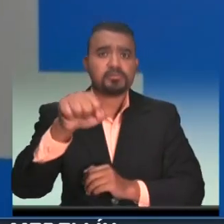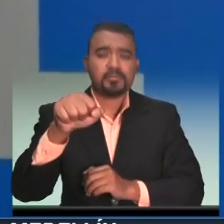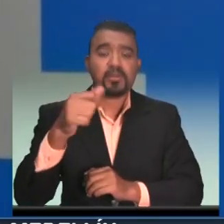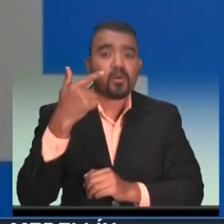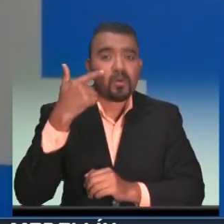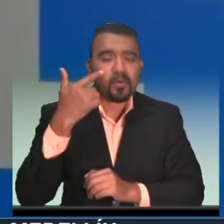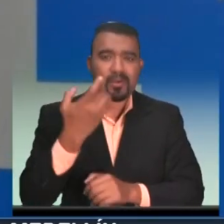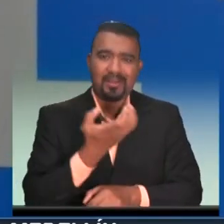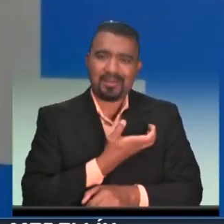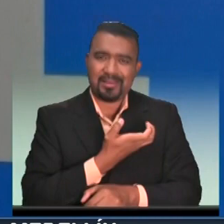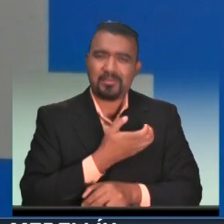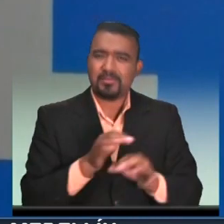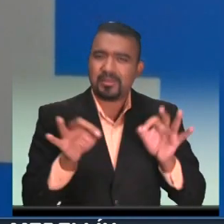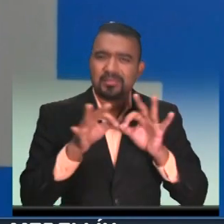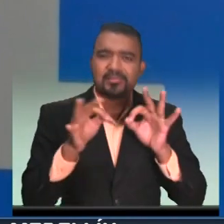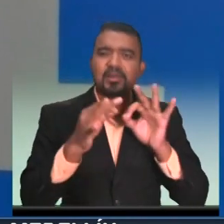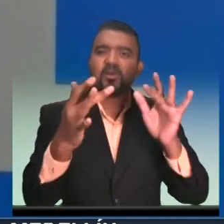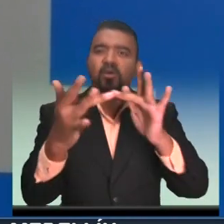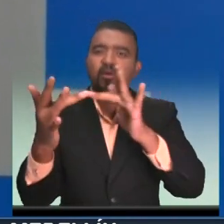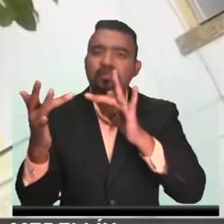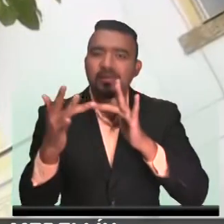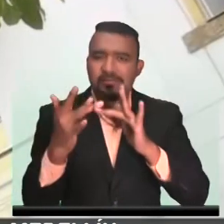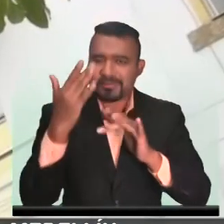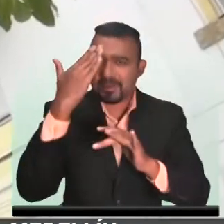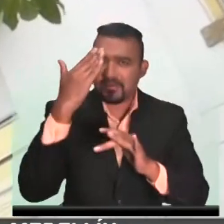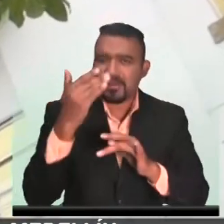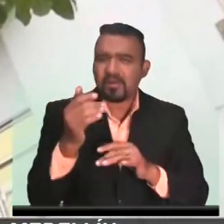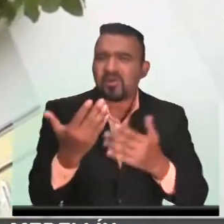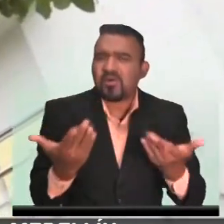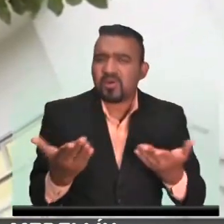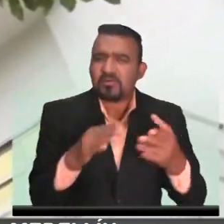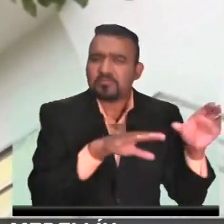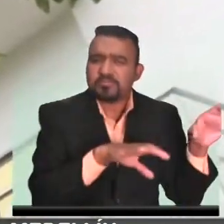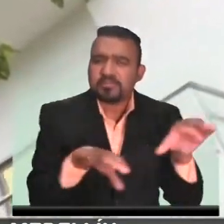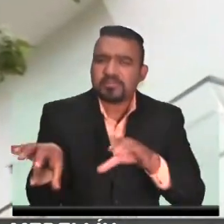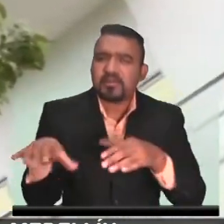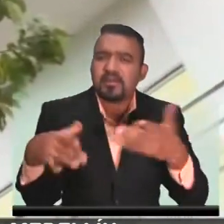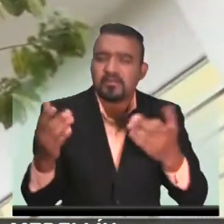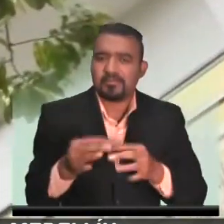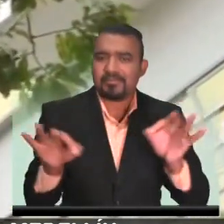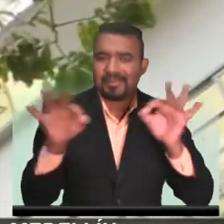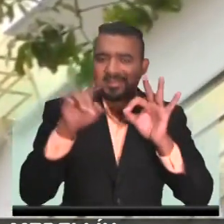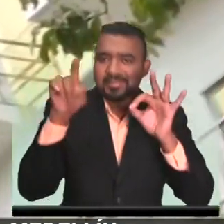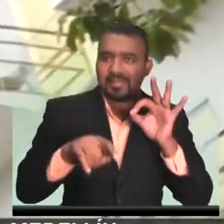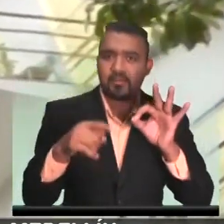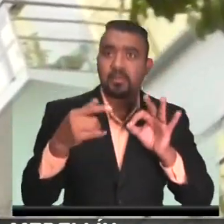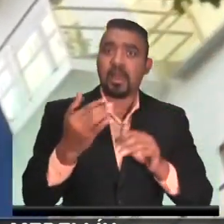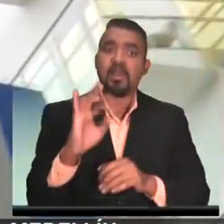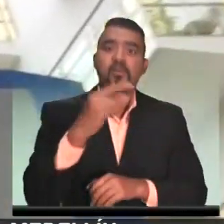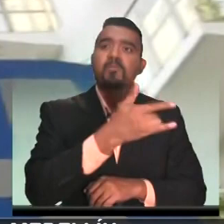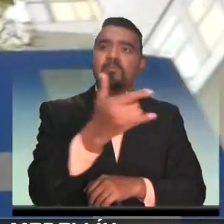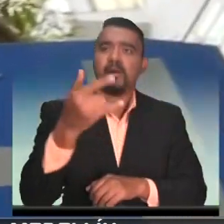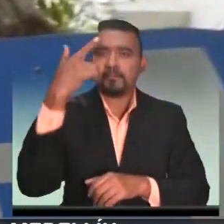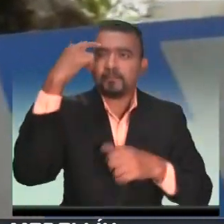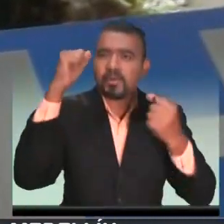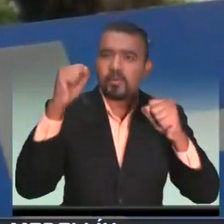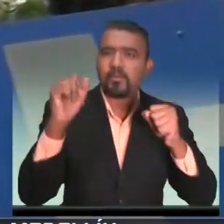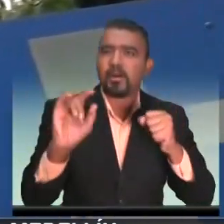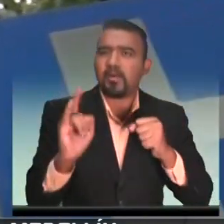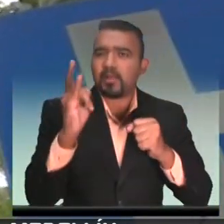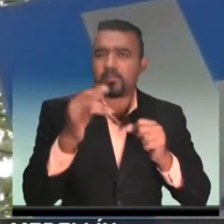alcaldía que se comunique a la ciudadanía el manejo que se le viene dando a esta situación para evitar preocupaciones y malos